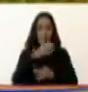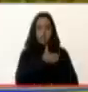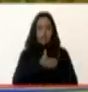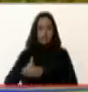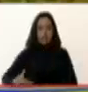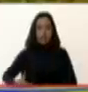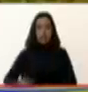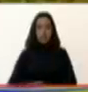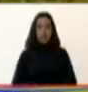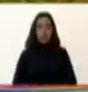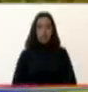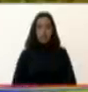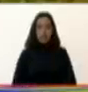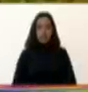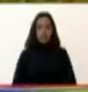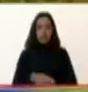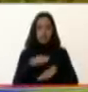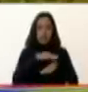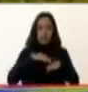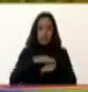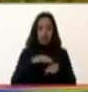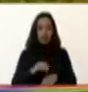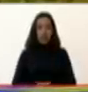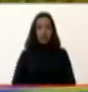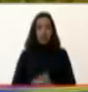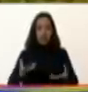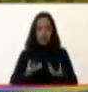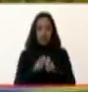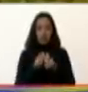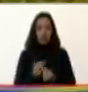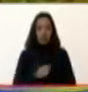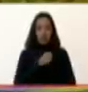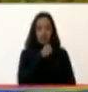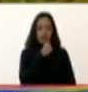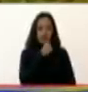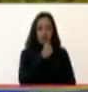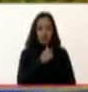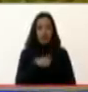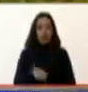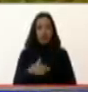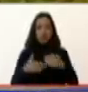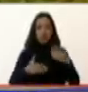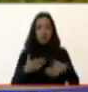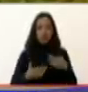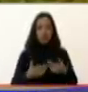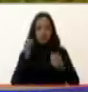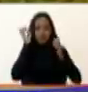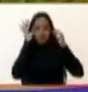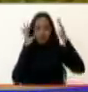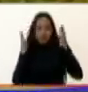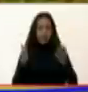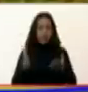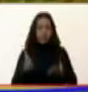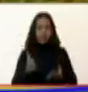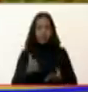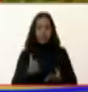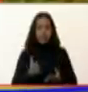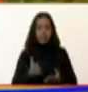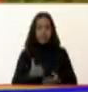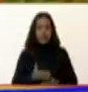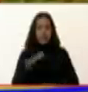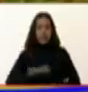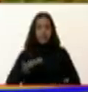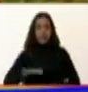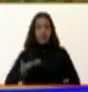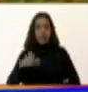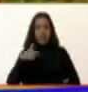presidente, Tania, ministros que nos acompañan. Esta es una iniciativa extraordinaria, lo dijo recién Fernando, un